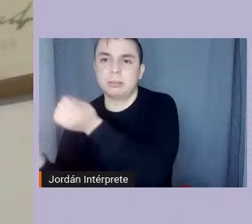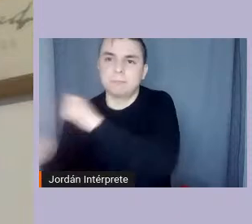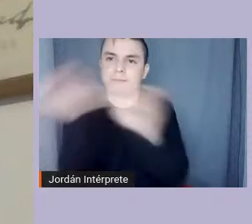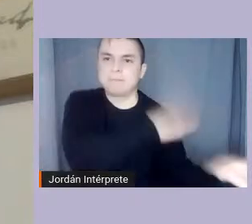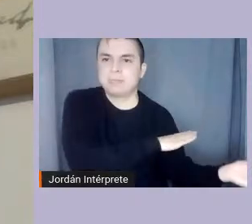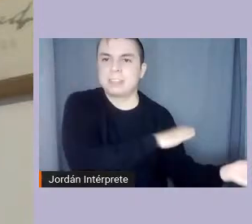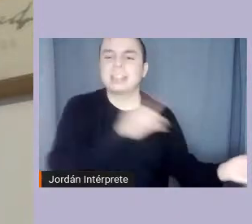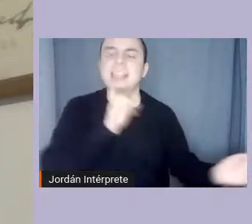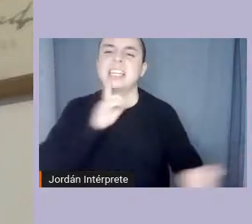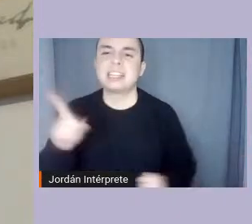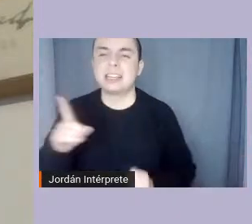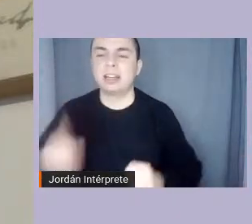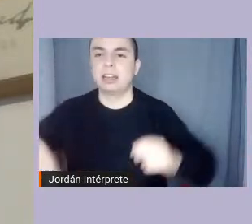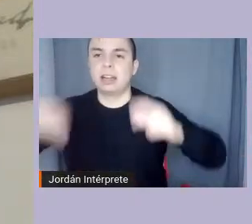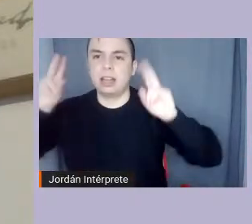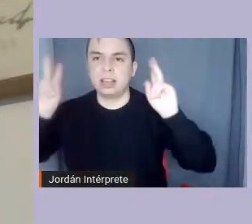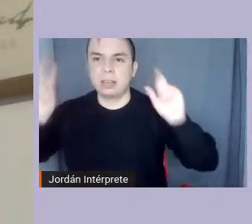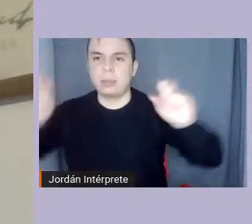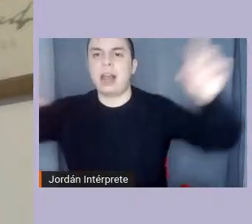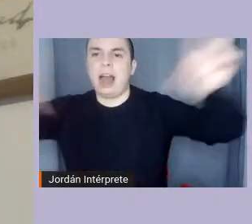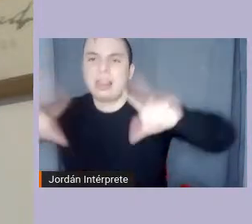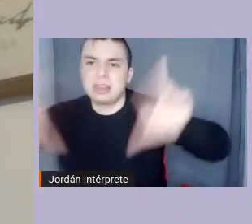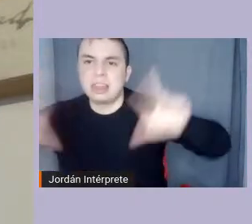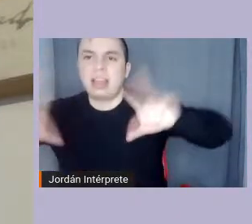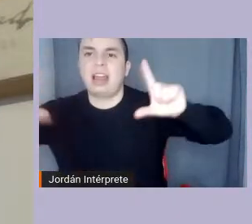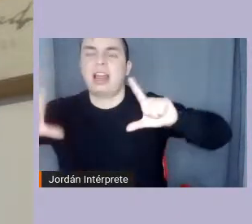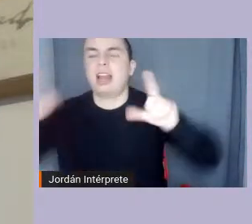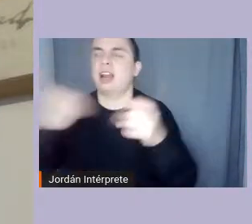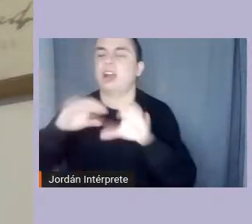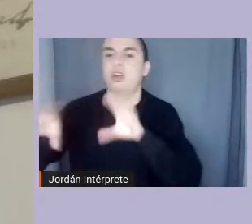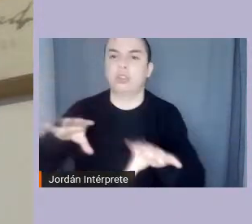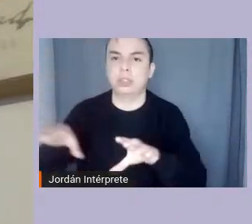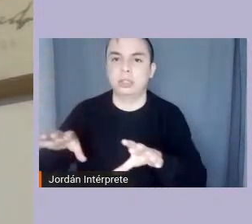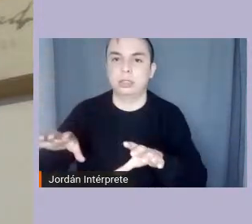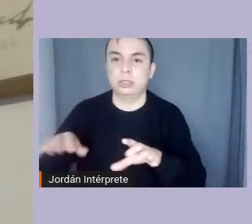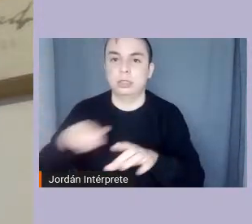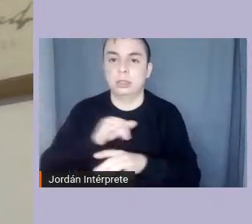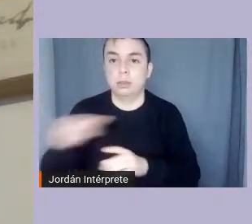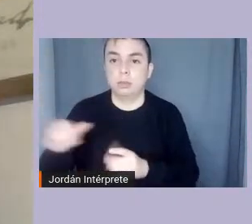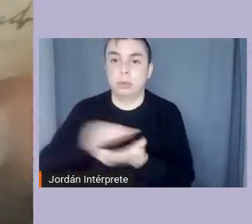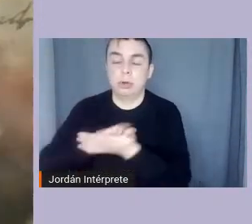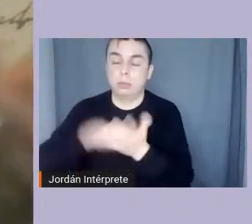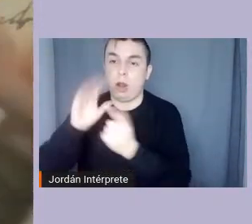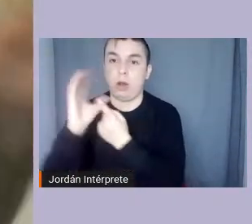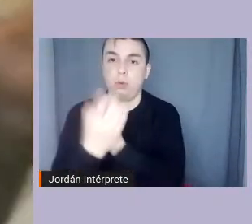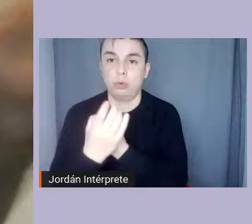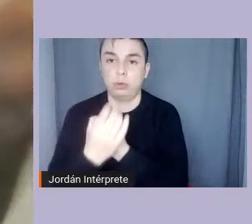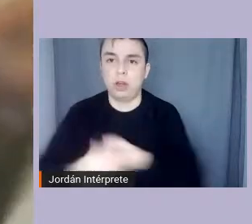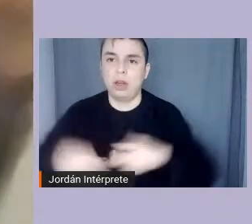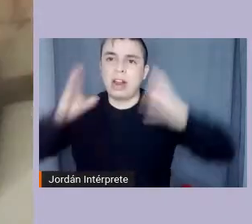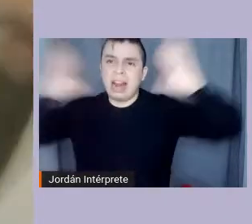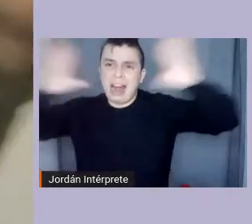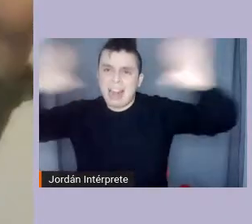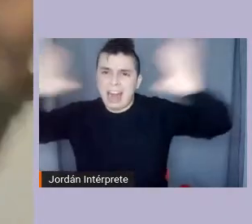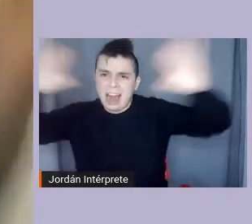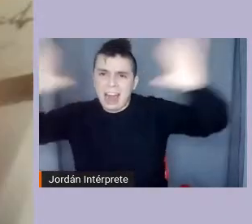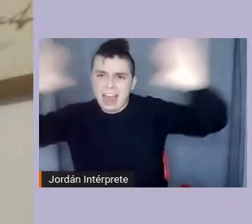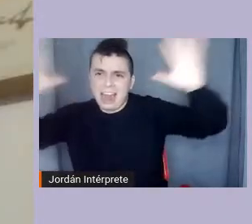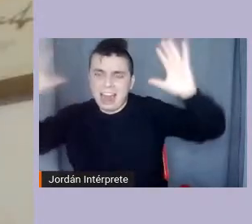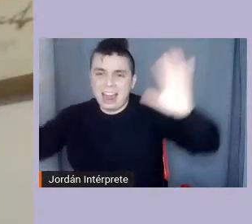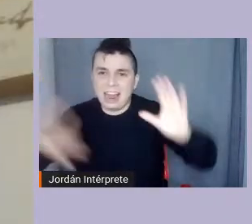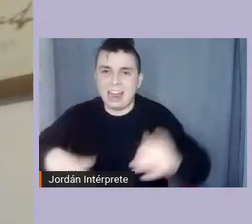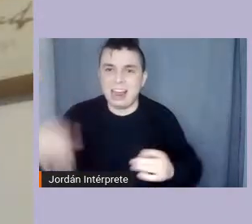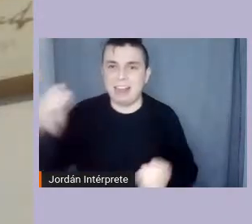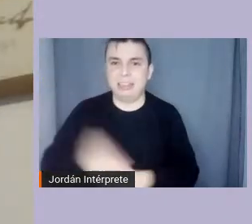comunicación masiva. Y por décadas se instauró la cultura de, por ejemplo, el grito, el grito, el grito, el grito,